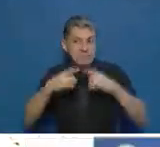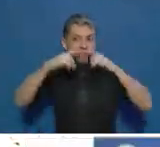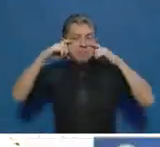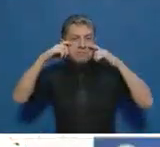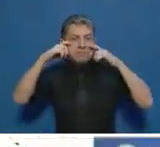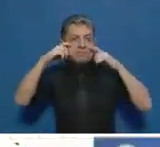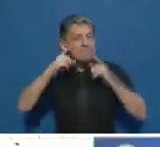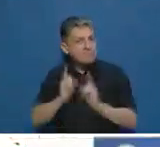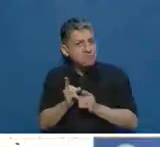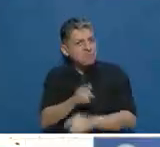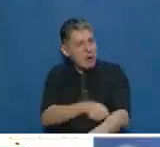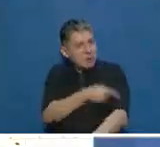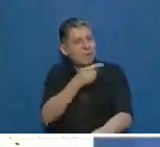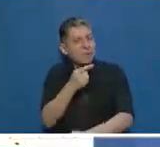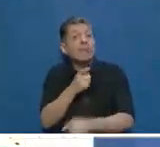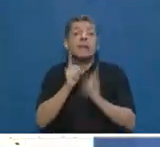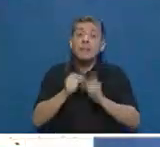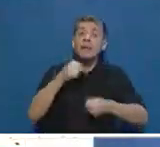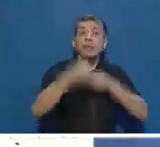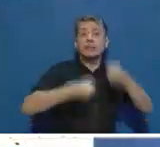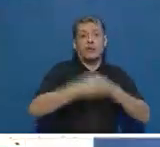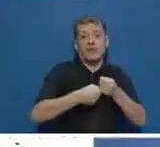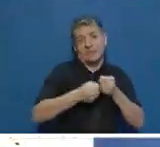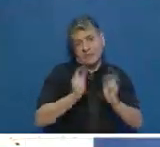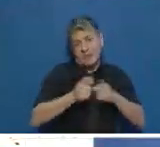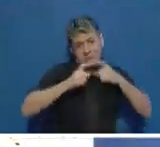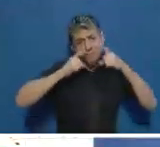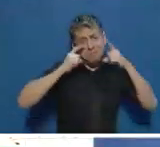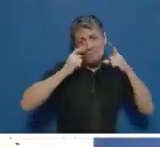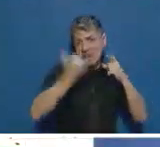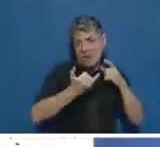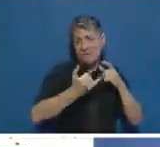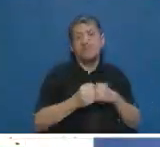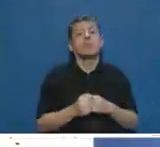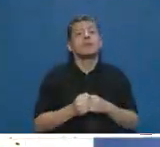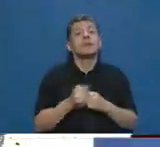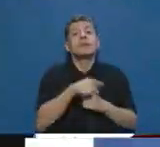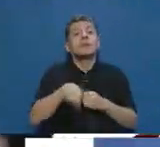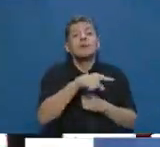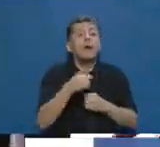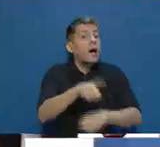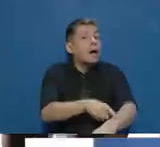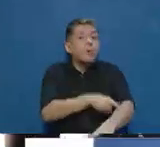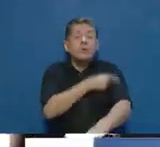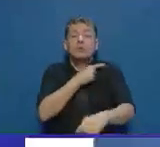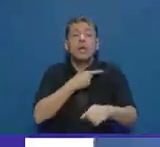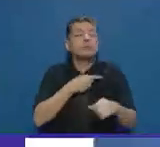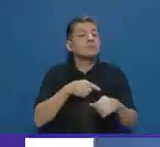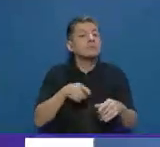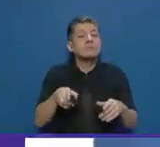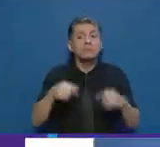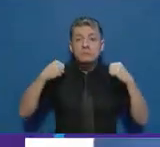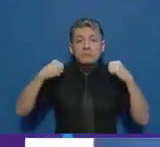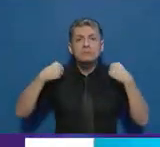mucho. Y la idea era generar una situación de entrenar con poco oxígeno. Claro. Acostumbrar